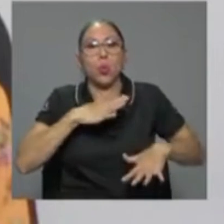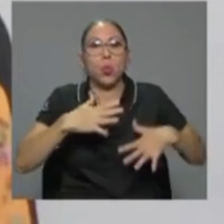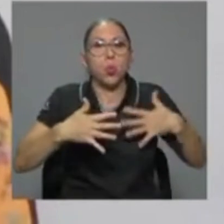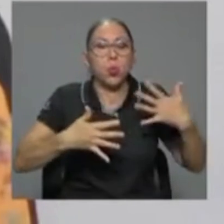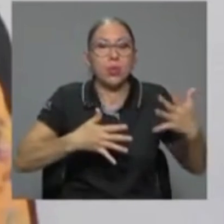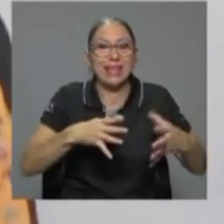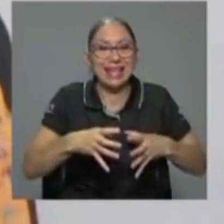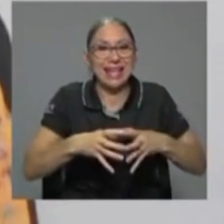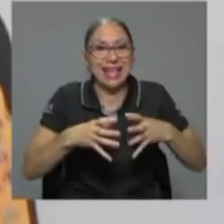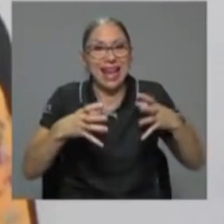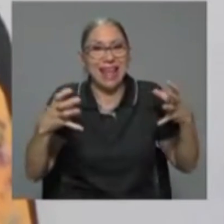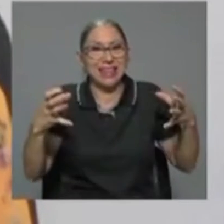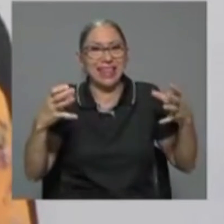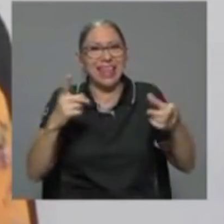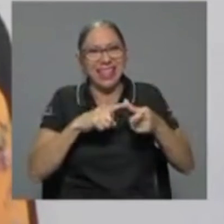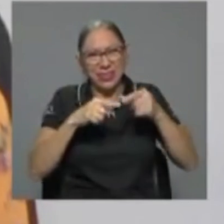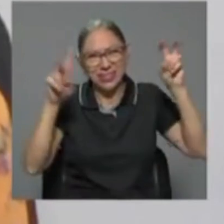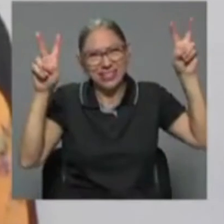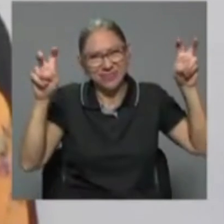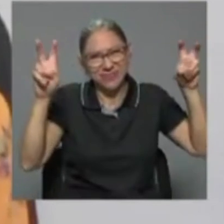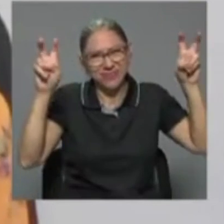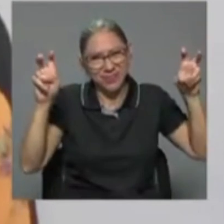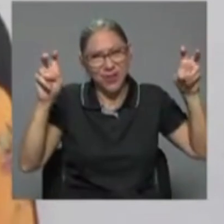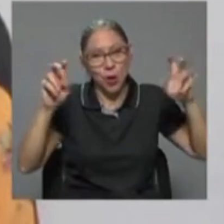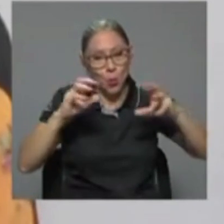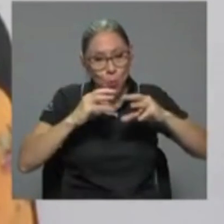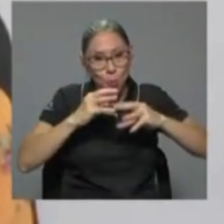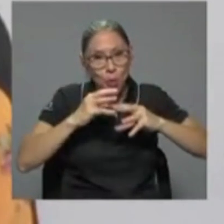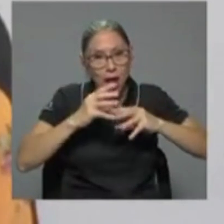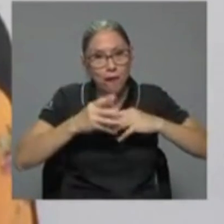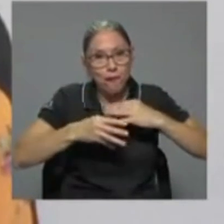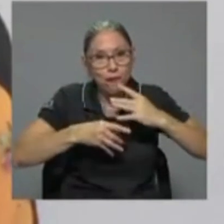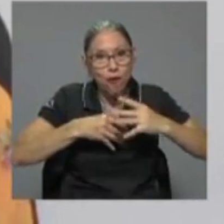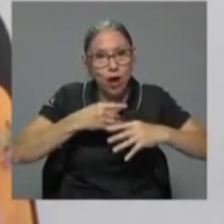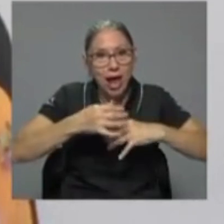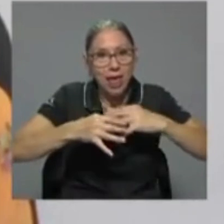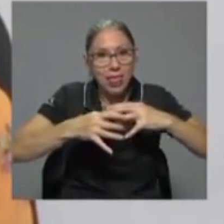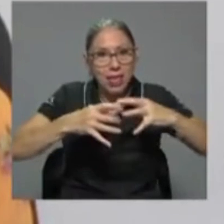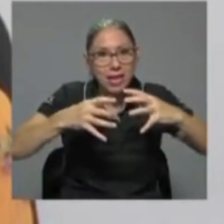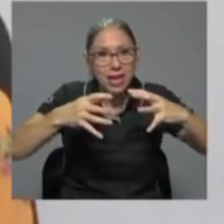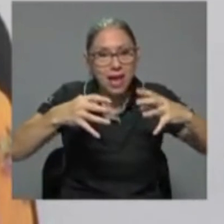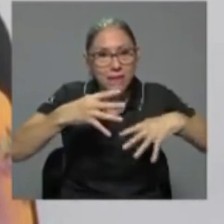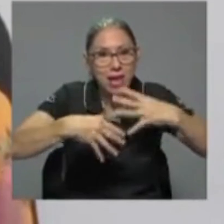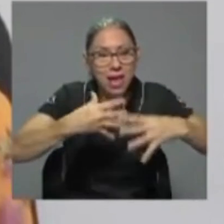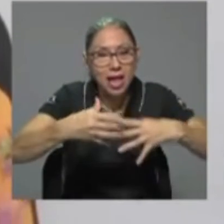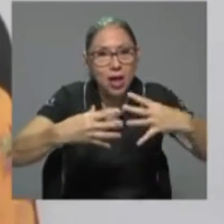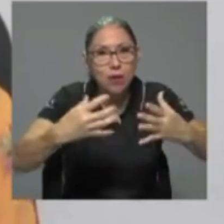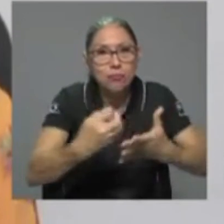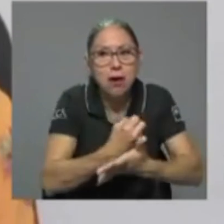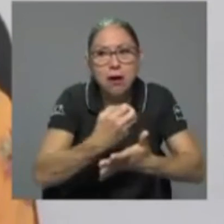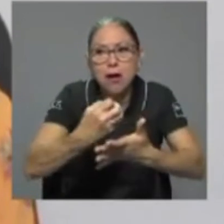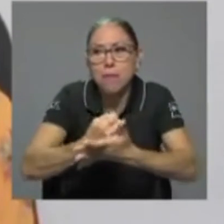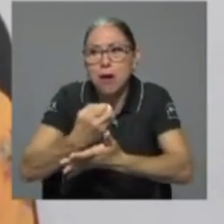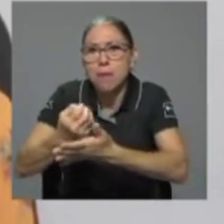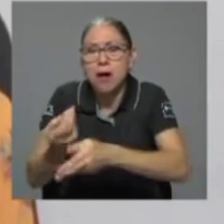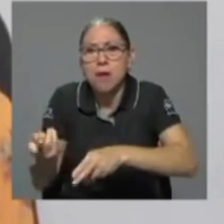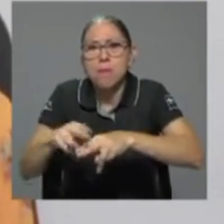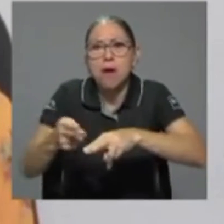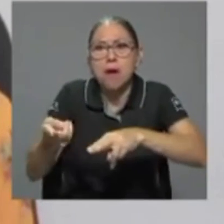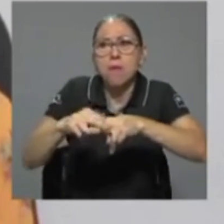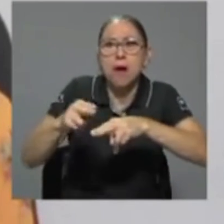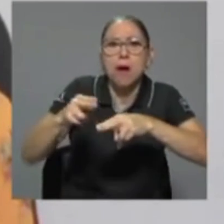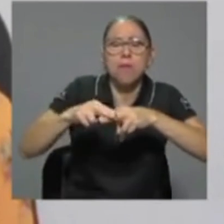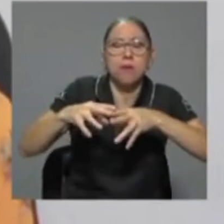el efecto bola de nieve sobre los intereses genera que tengamos que asignar muchos